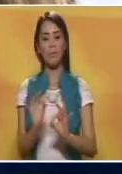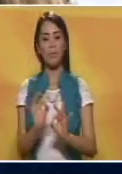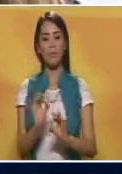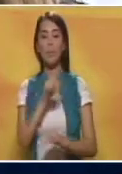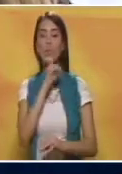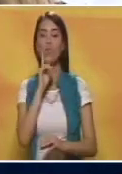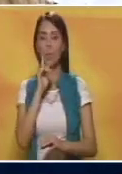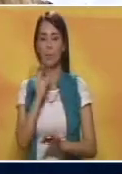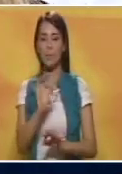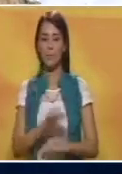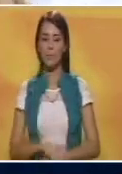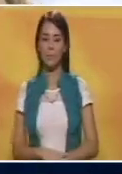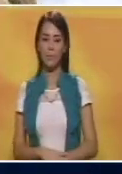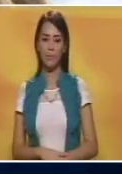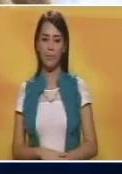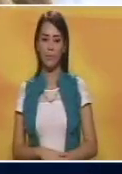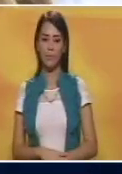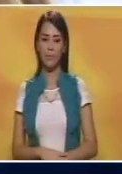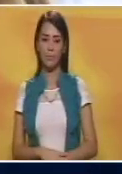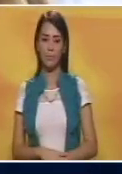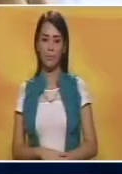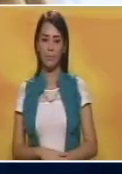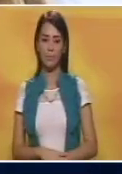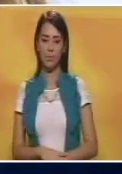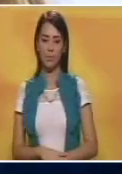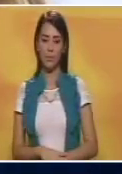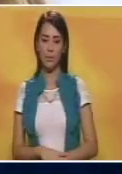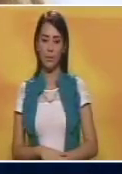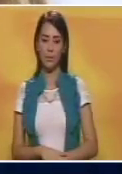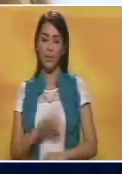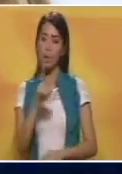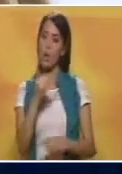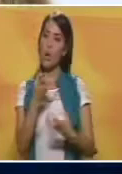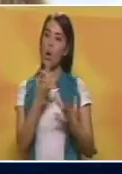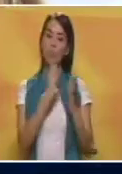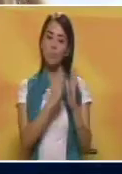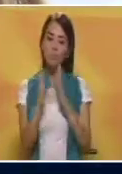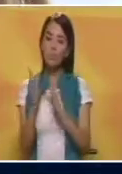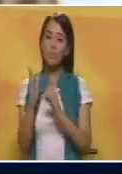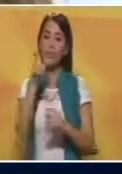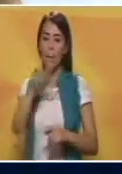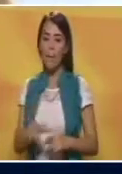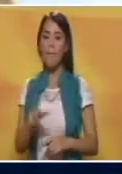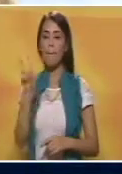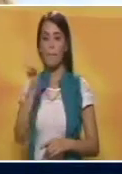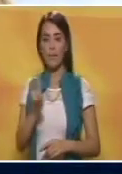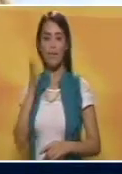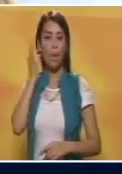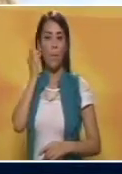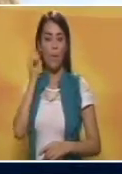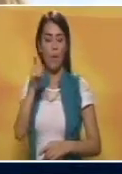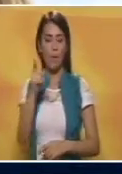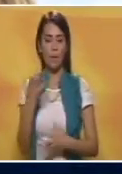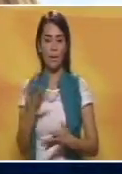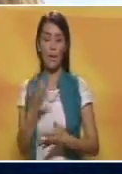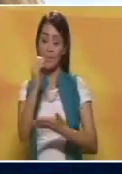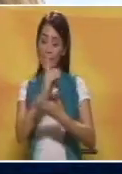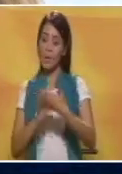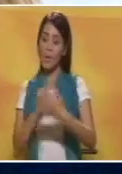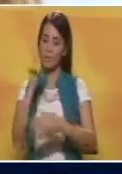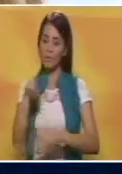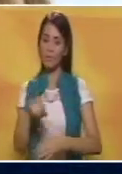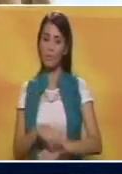nación donde de que por cierto este lo organiza una venezolana muy conocida del mundo de los momentos nacionalmente se llama carmen busquets